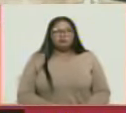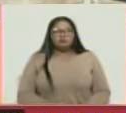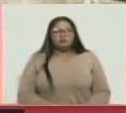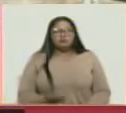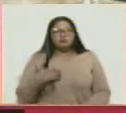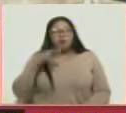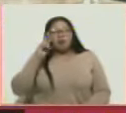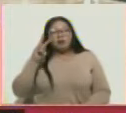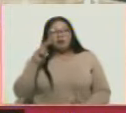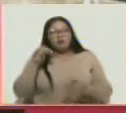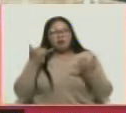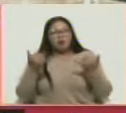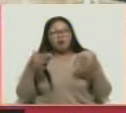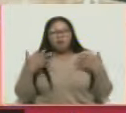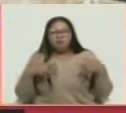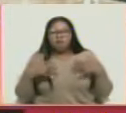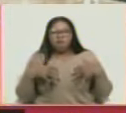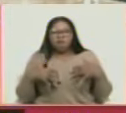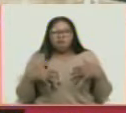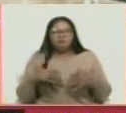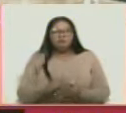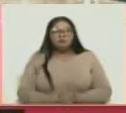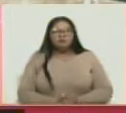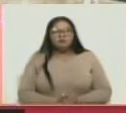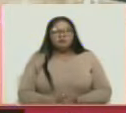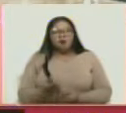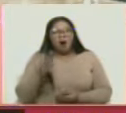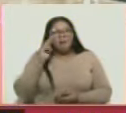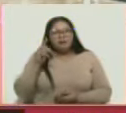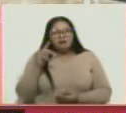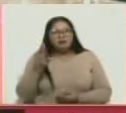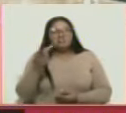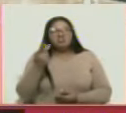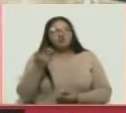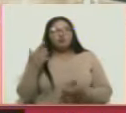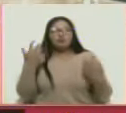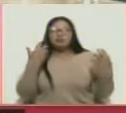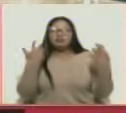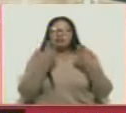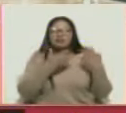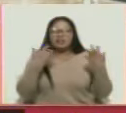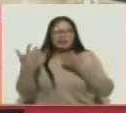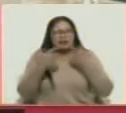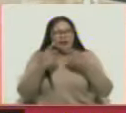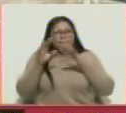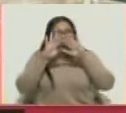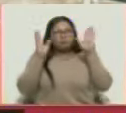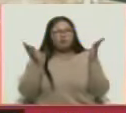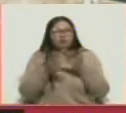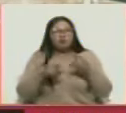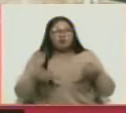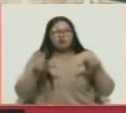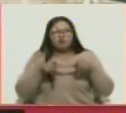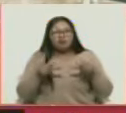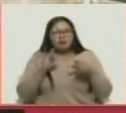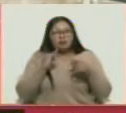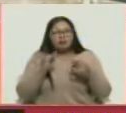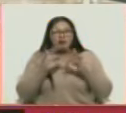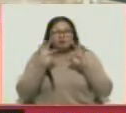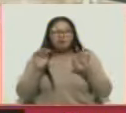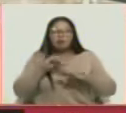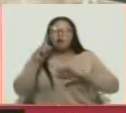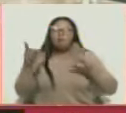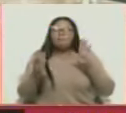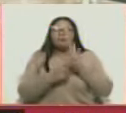Gaza, solamente los he visto en documentales de la Segunda Guerra Mundial. Están arrasando zonas residenciales de manera